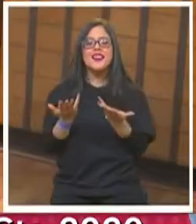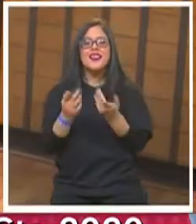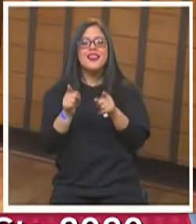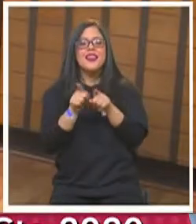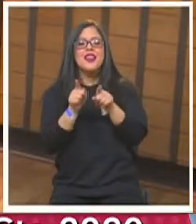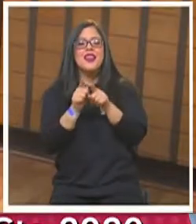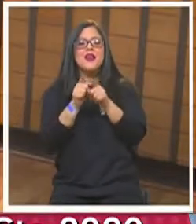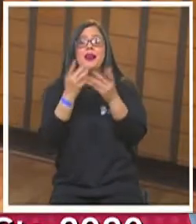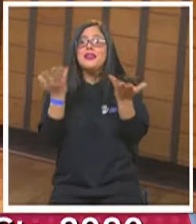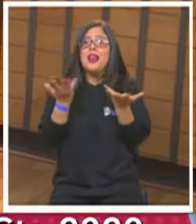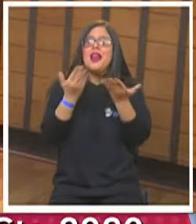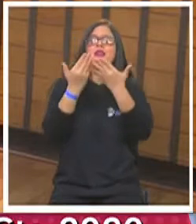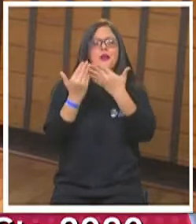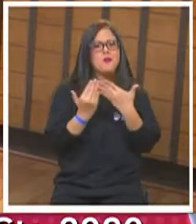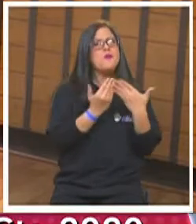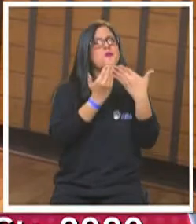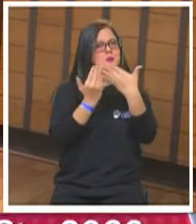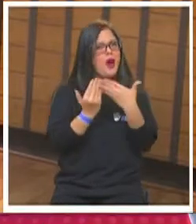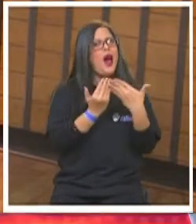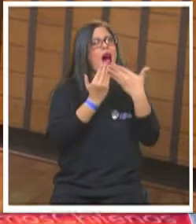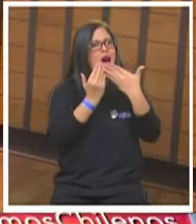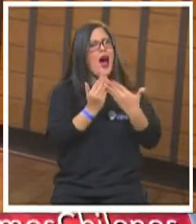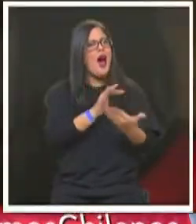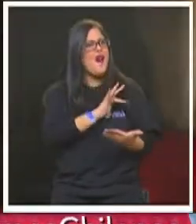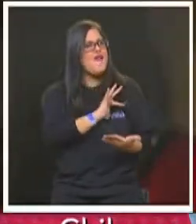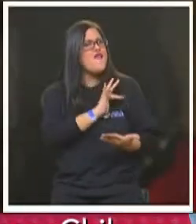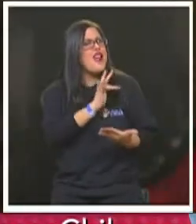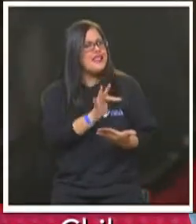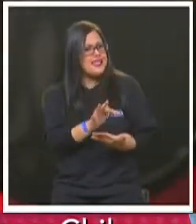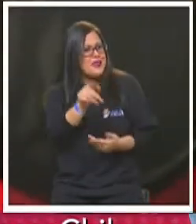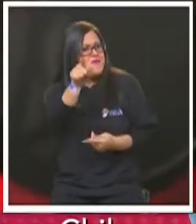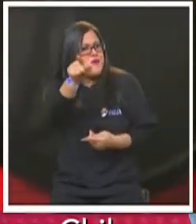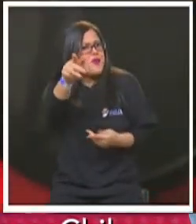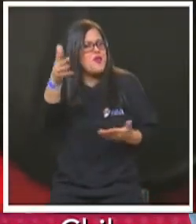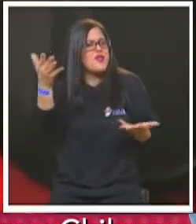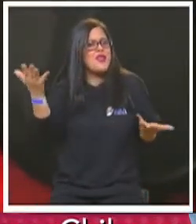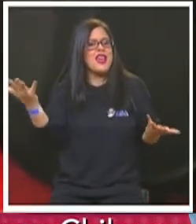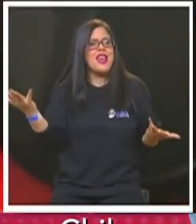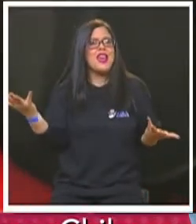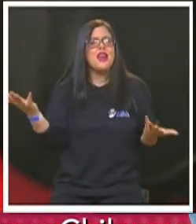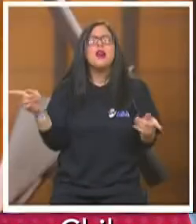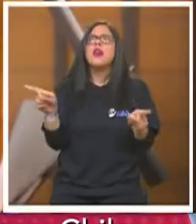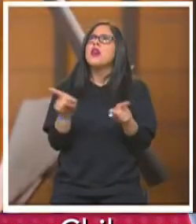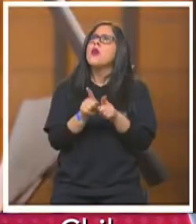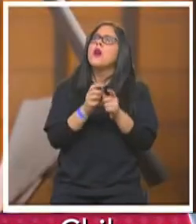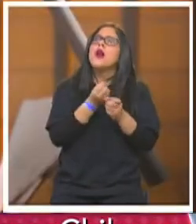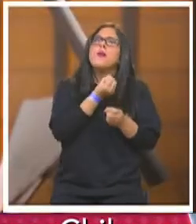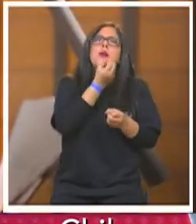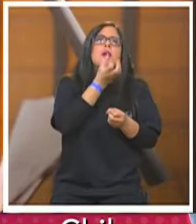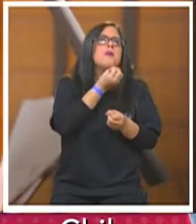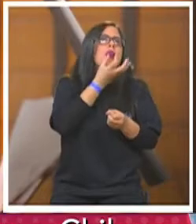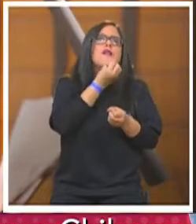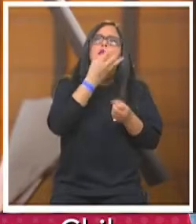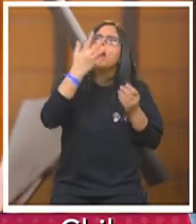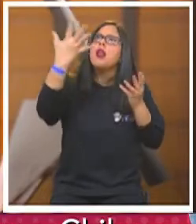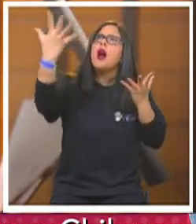Empecé a estudiar francés y traerá tu amor la